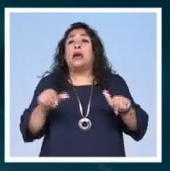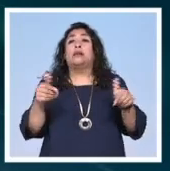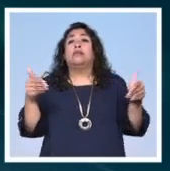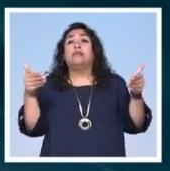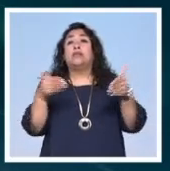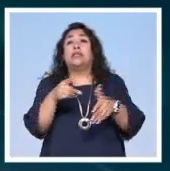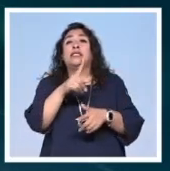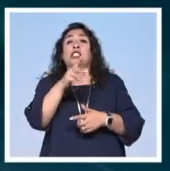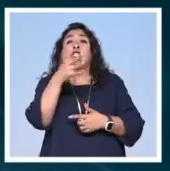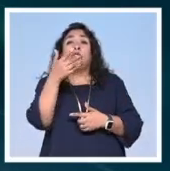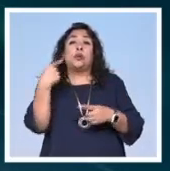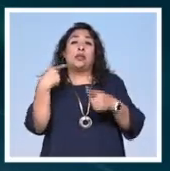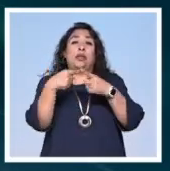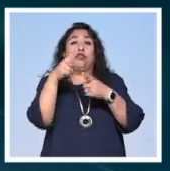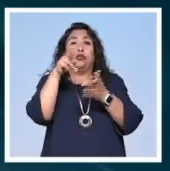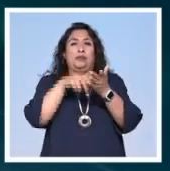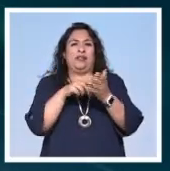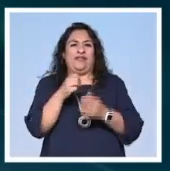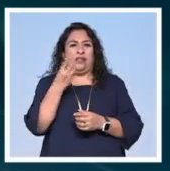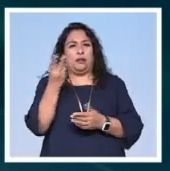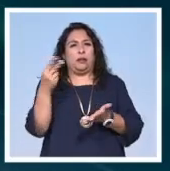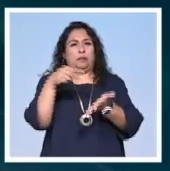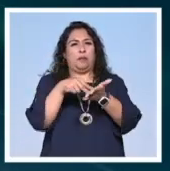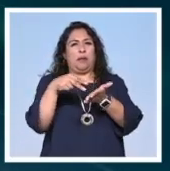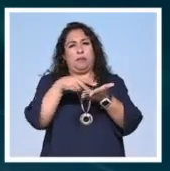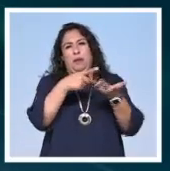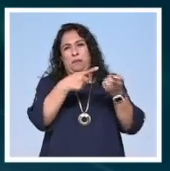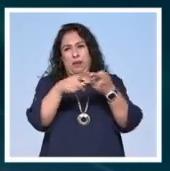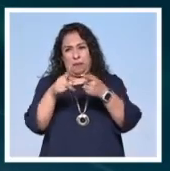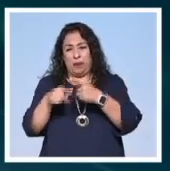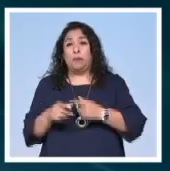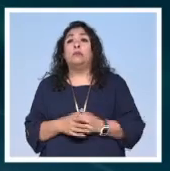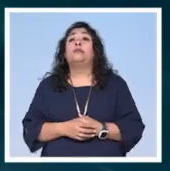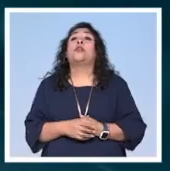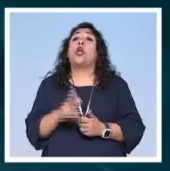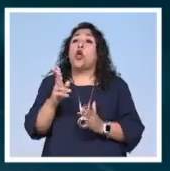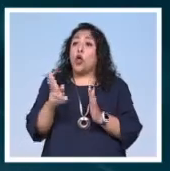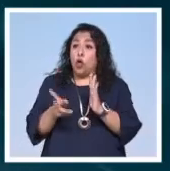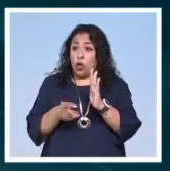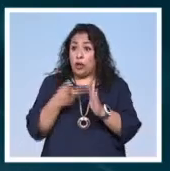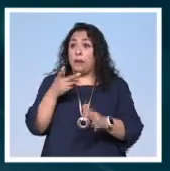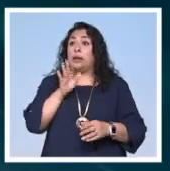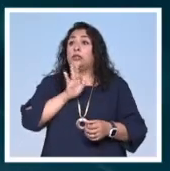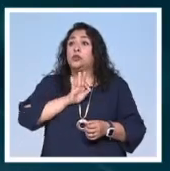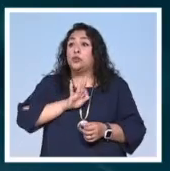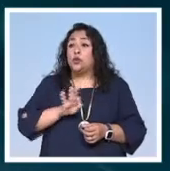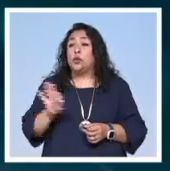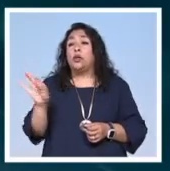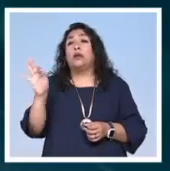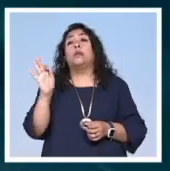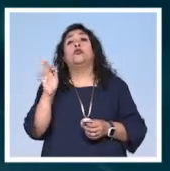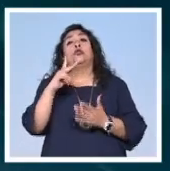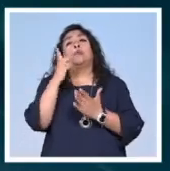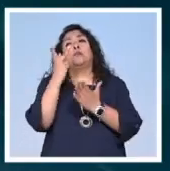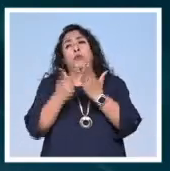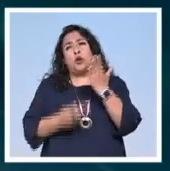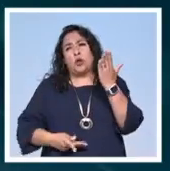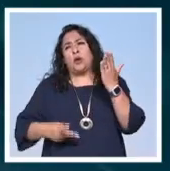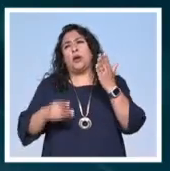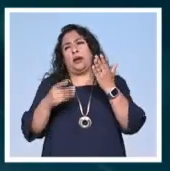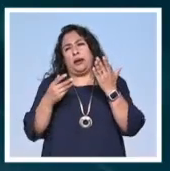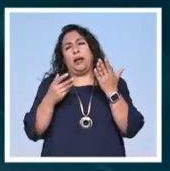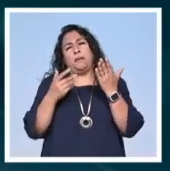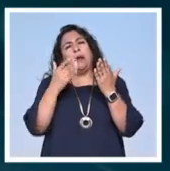eventos en su escenario durante 2023 pudimos volver a lanzar eh una programación continua